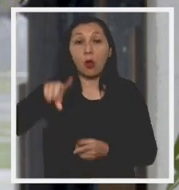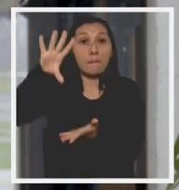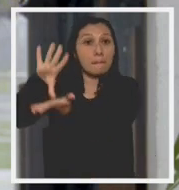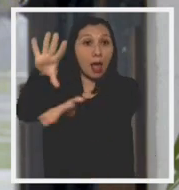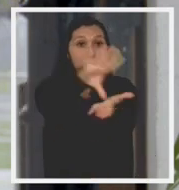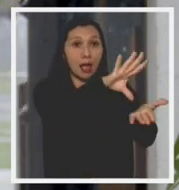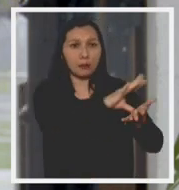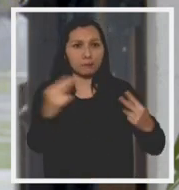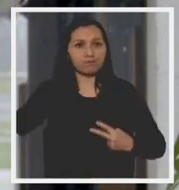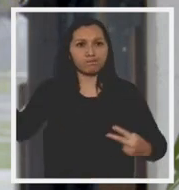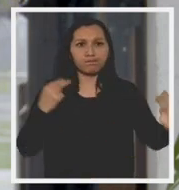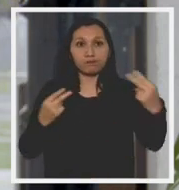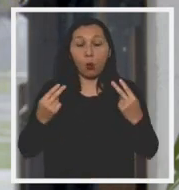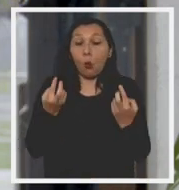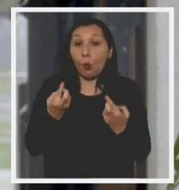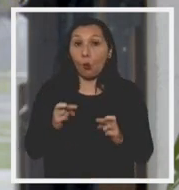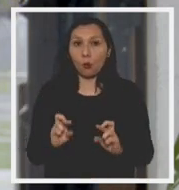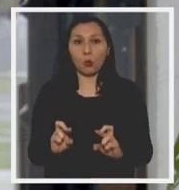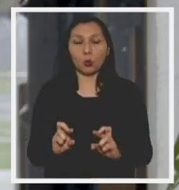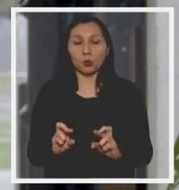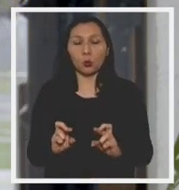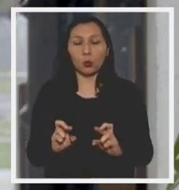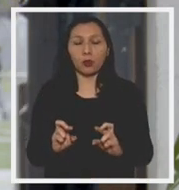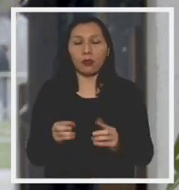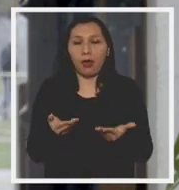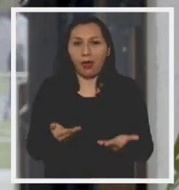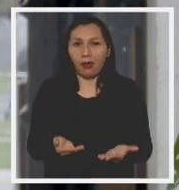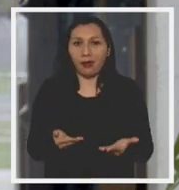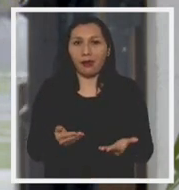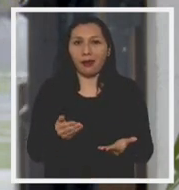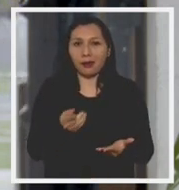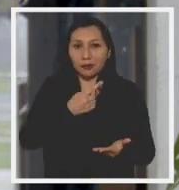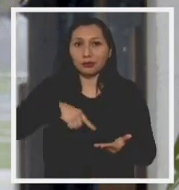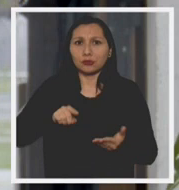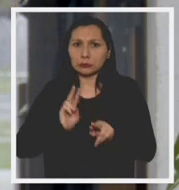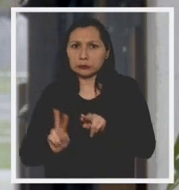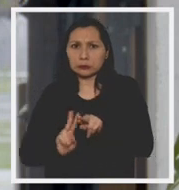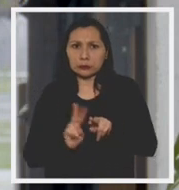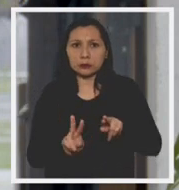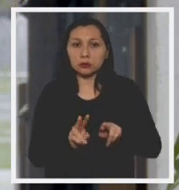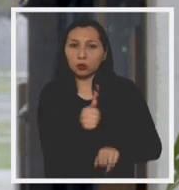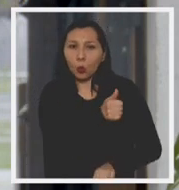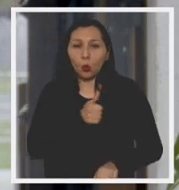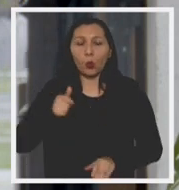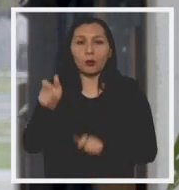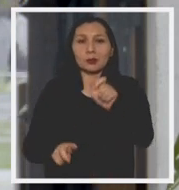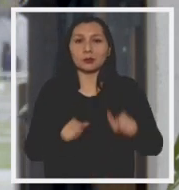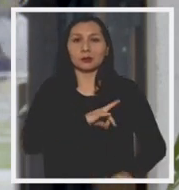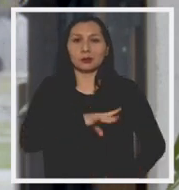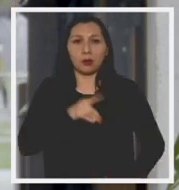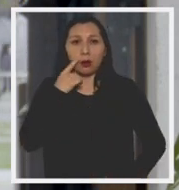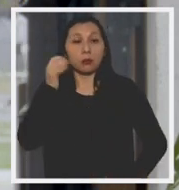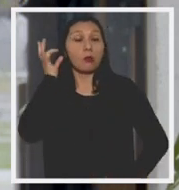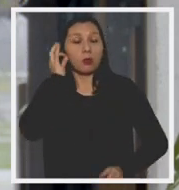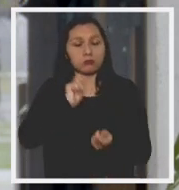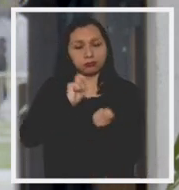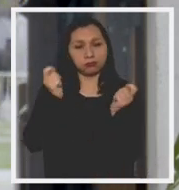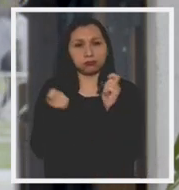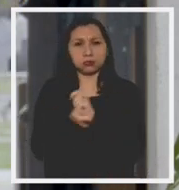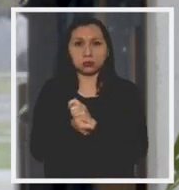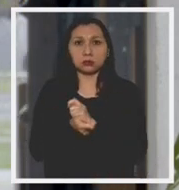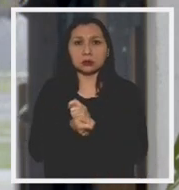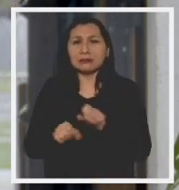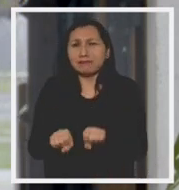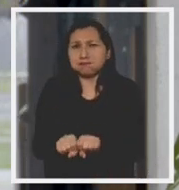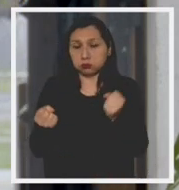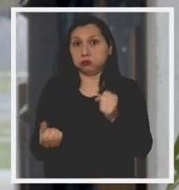países observan la oportunidad que hemos producido entre todos los chilenos y chilenas al transformar este